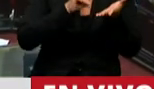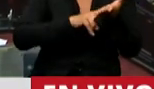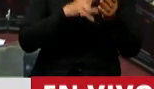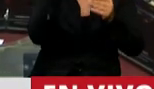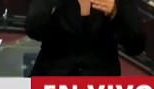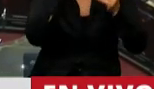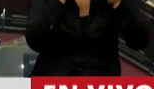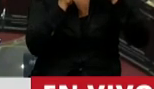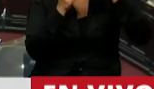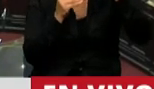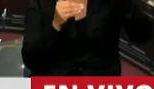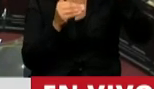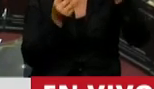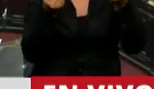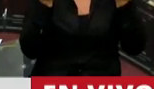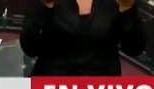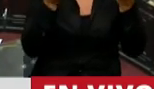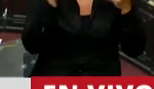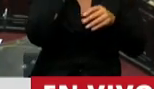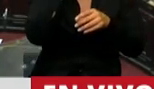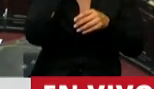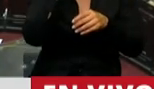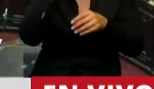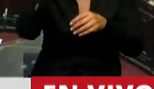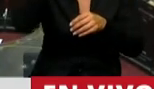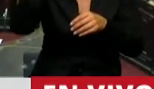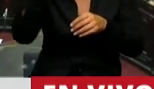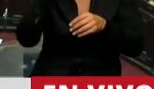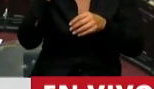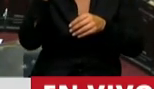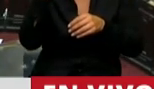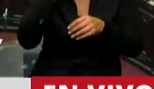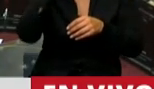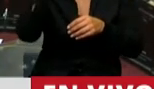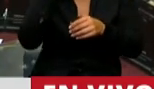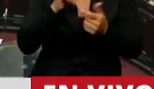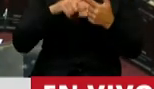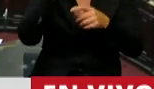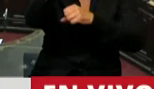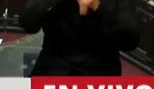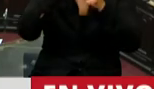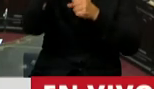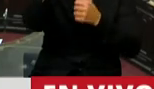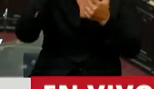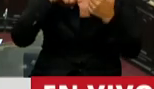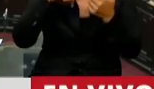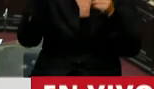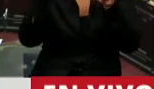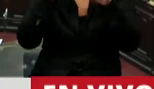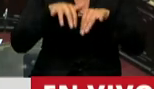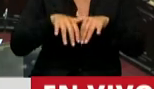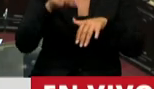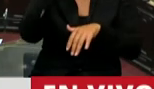atrás. Las mujeres, por ejemplo, inteligencia artificial apenas un 26%, en ingeniería un 15%, en informática un 12%. Para